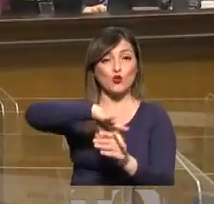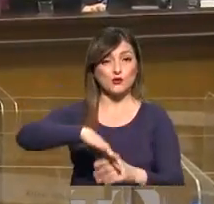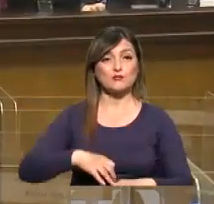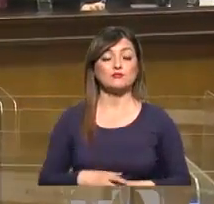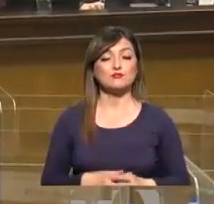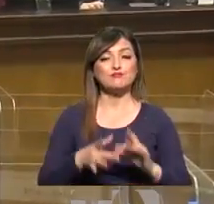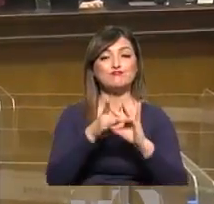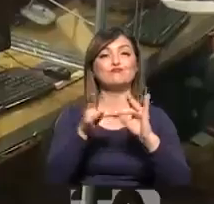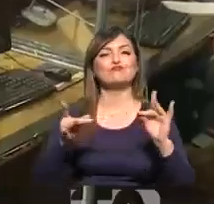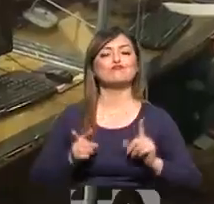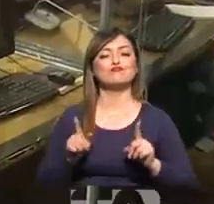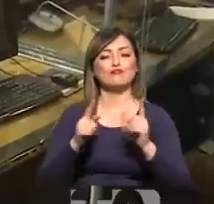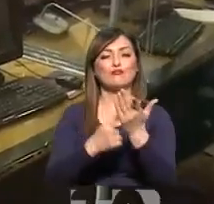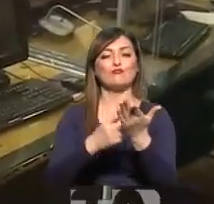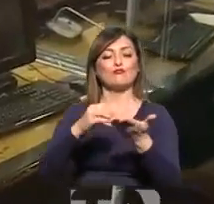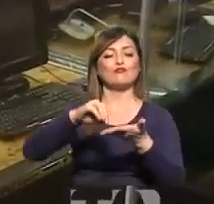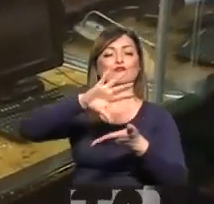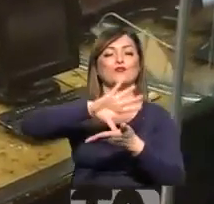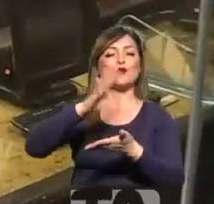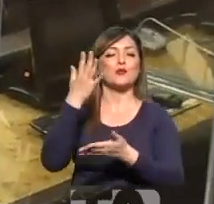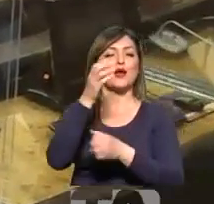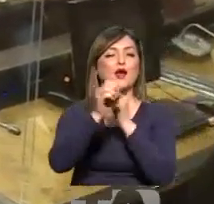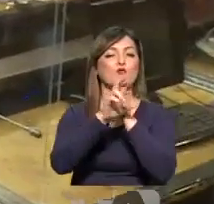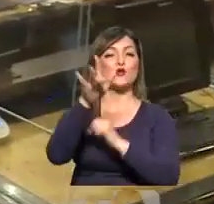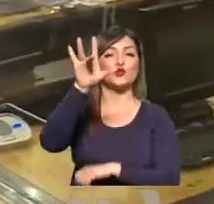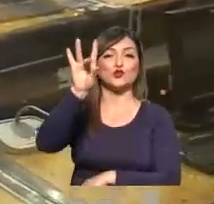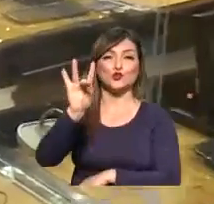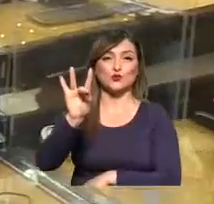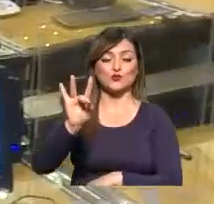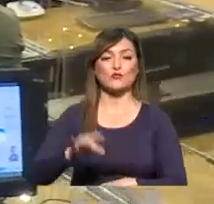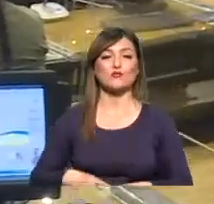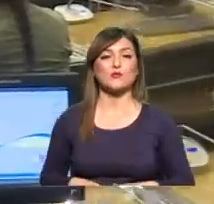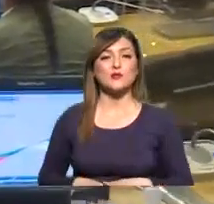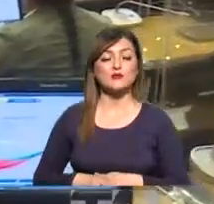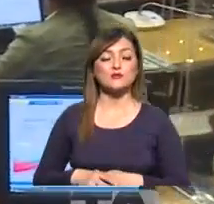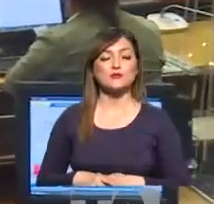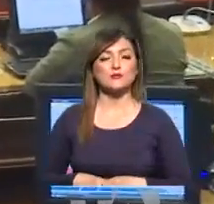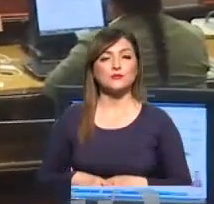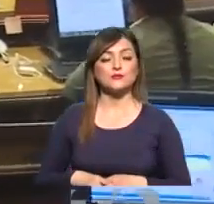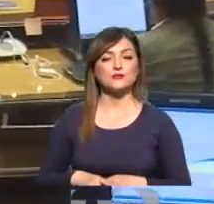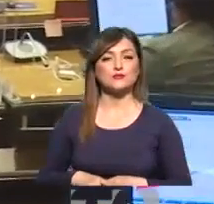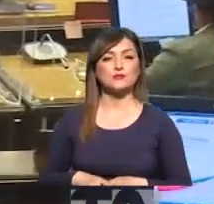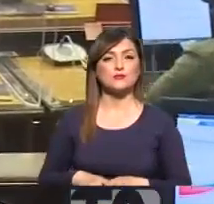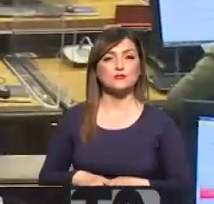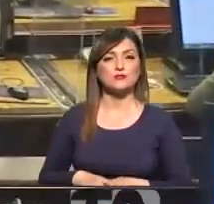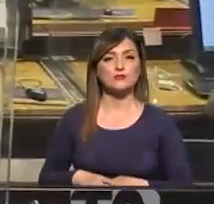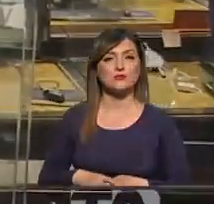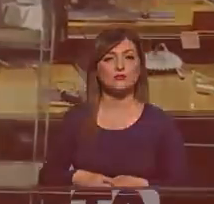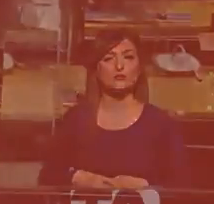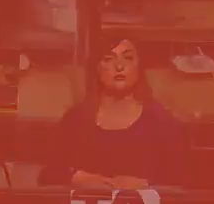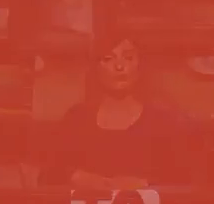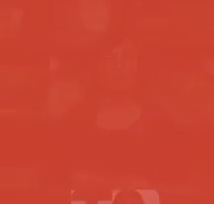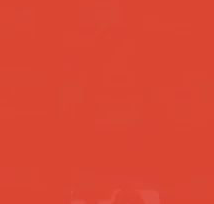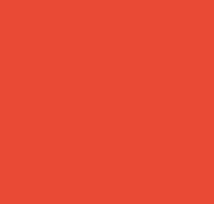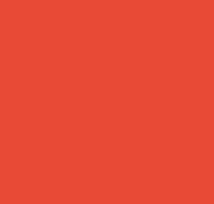Este texto se debate en la Asamblea desde el 2018. En Quito, Andrea Samaniego, 24 horas.